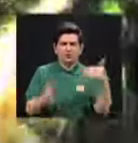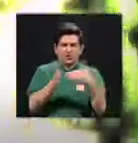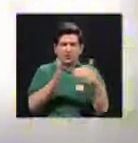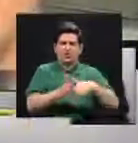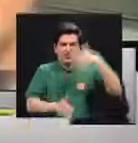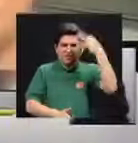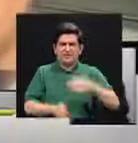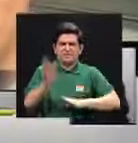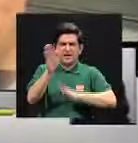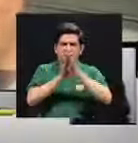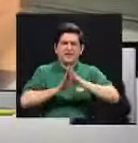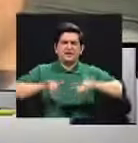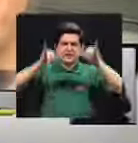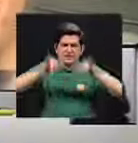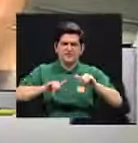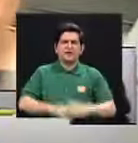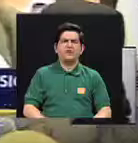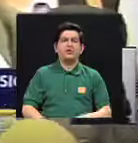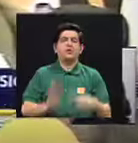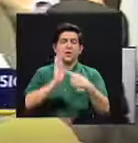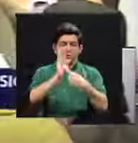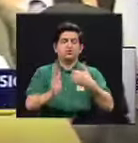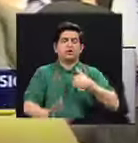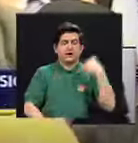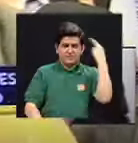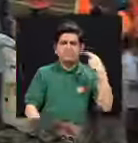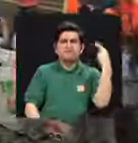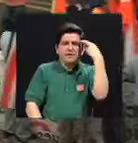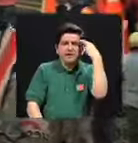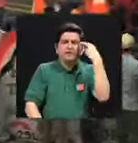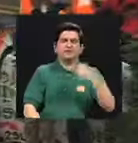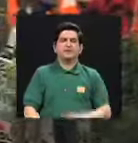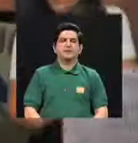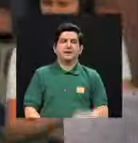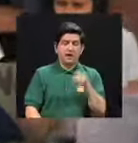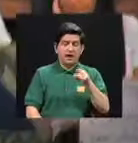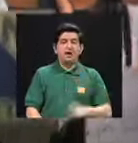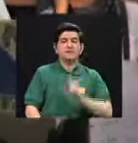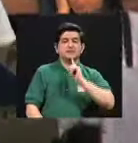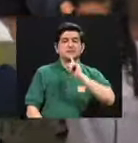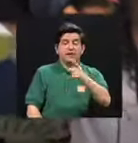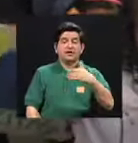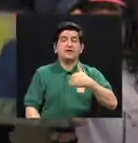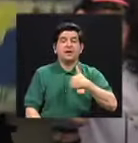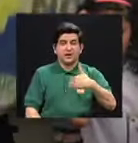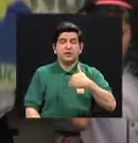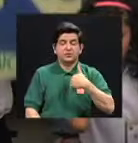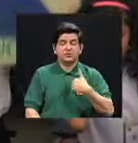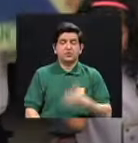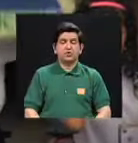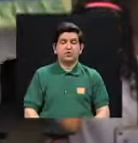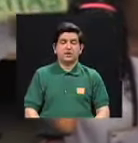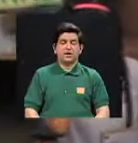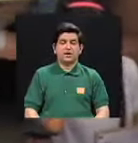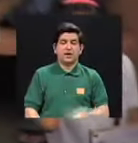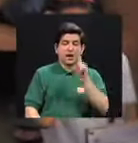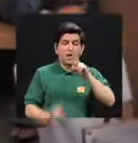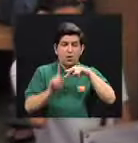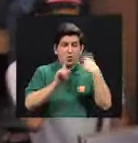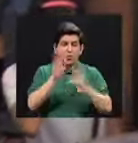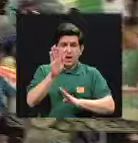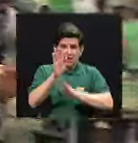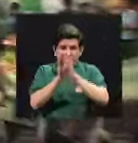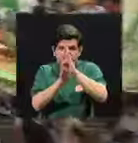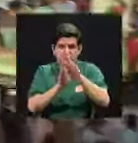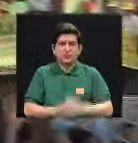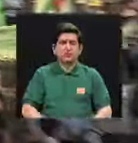vez más, apuesta por el desarrollo sustentable. Hemos demostrado que teníamos razón. Este pronunciamiento tenía de forma inherente y hay una